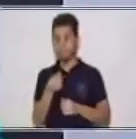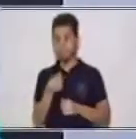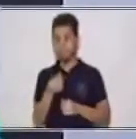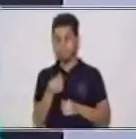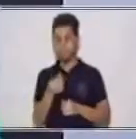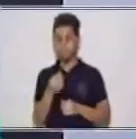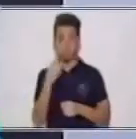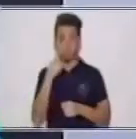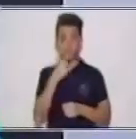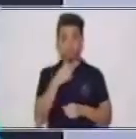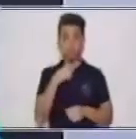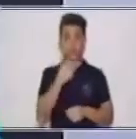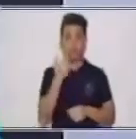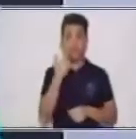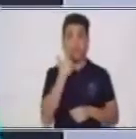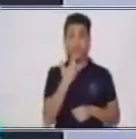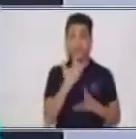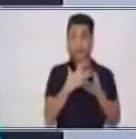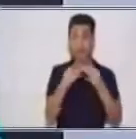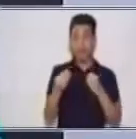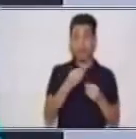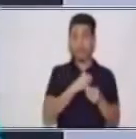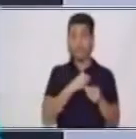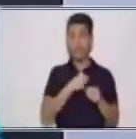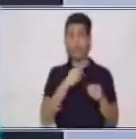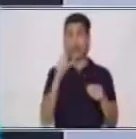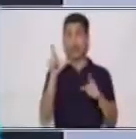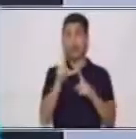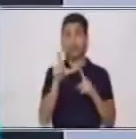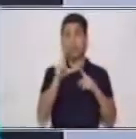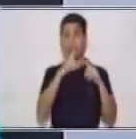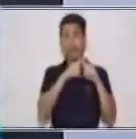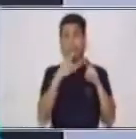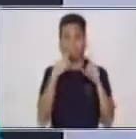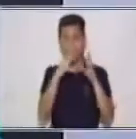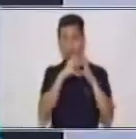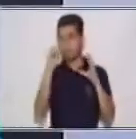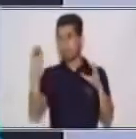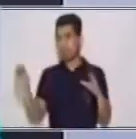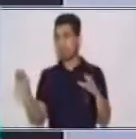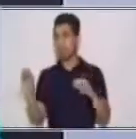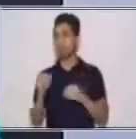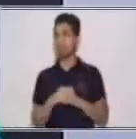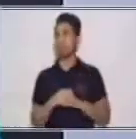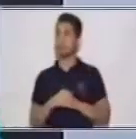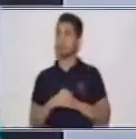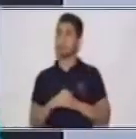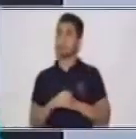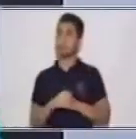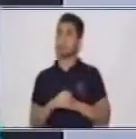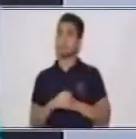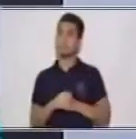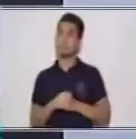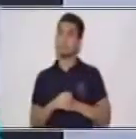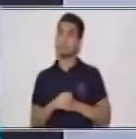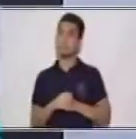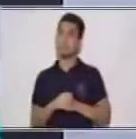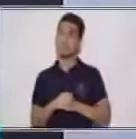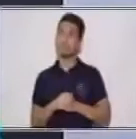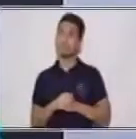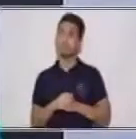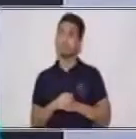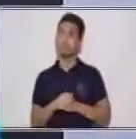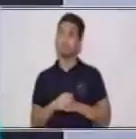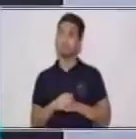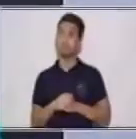estoy trabajando la determinante de X, entonces voy a colocarlo en la posición que le correspondería. Uh-huh. Y luego voy a indicar